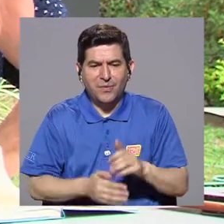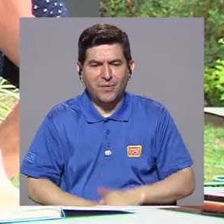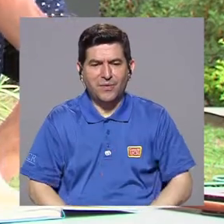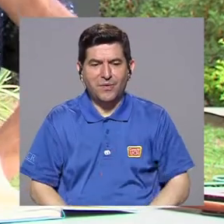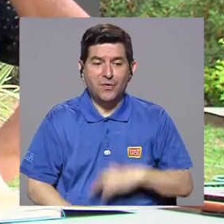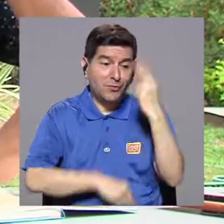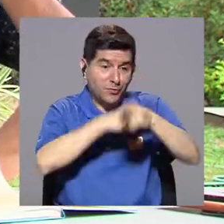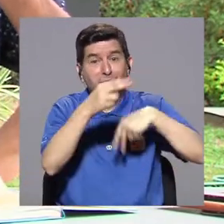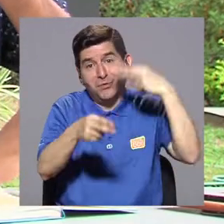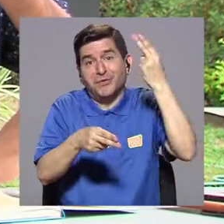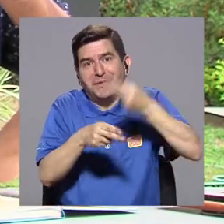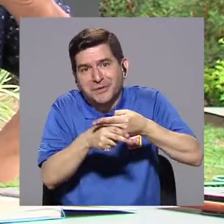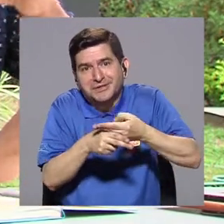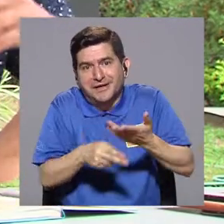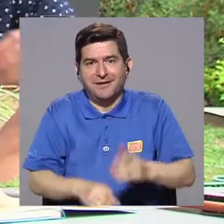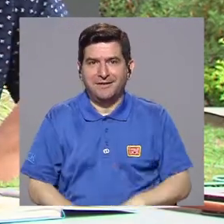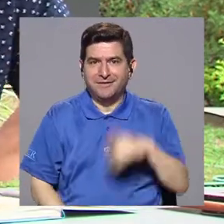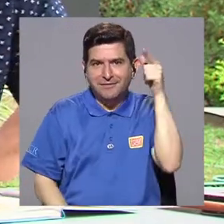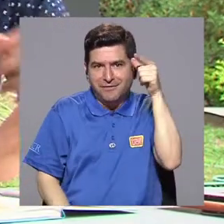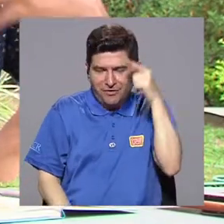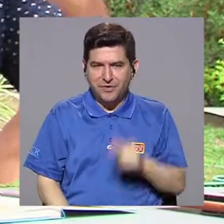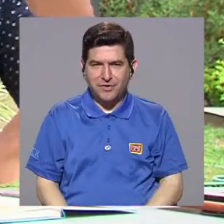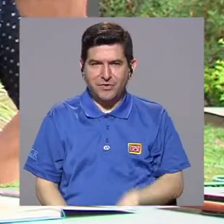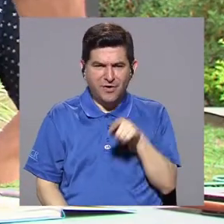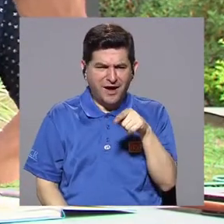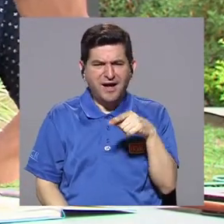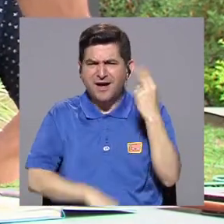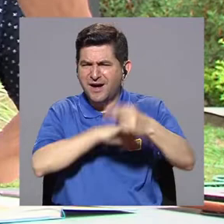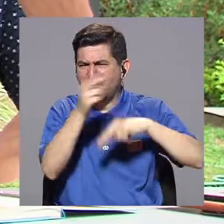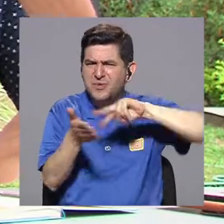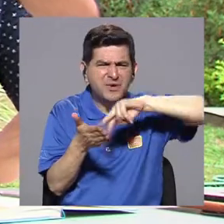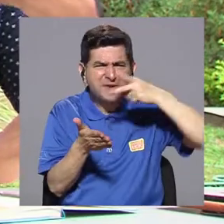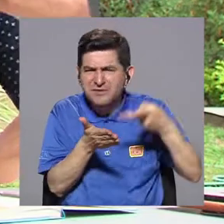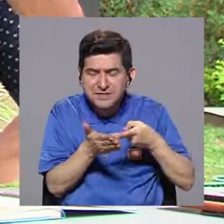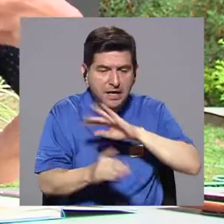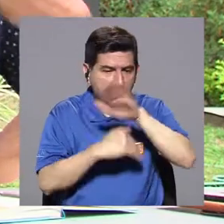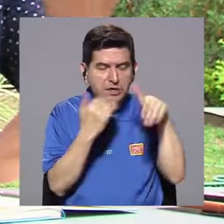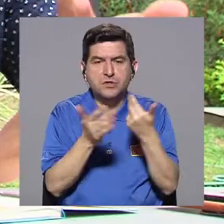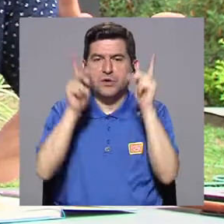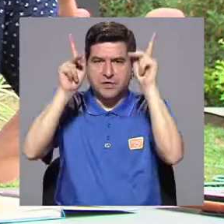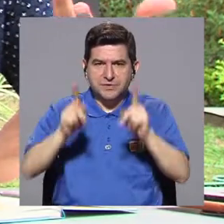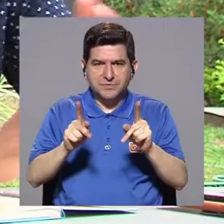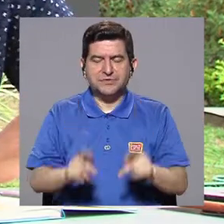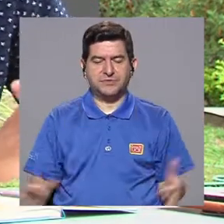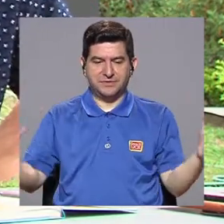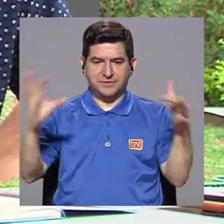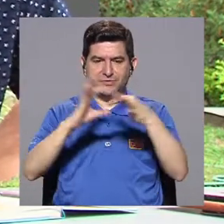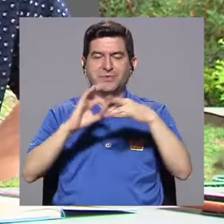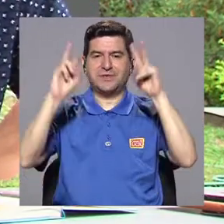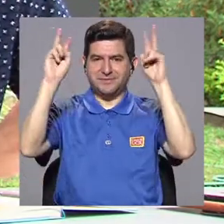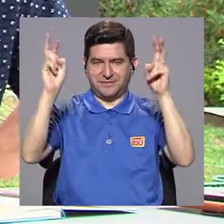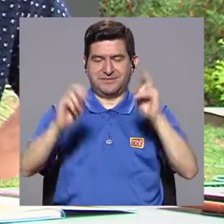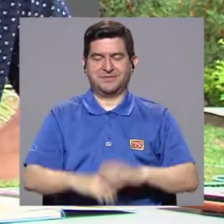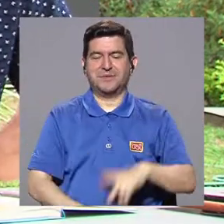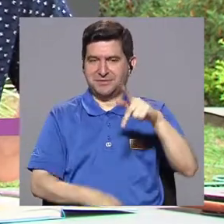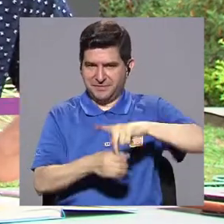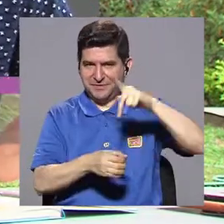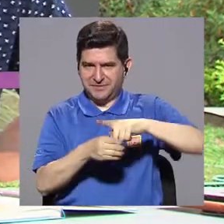ver, universal, ¿verdad? Por supuesto. Cuando usted tiene algo universal, quiere decir que todo el mundo está involucrado con ese tema. Eso es lo primero,